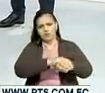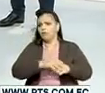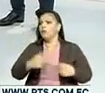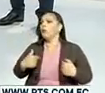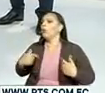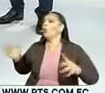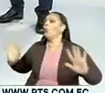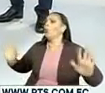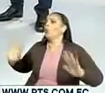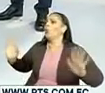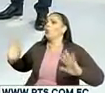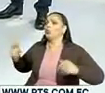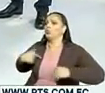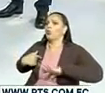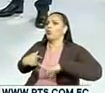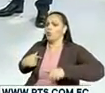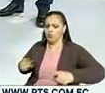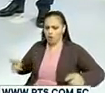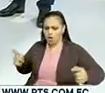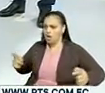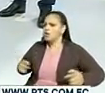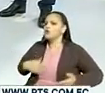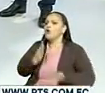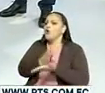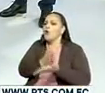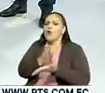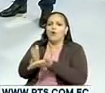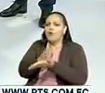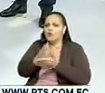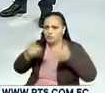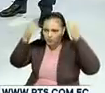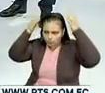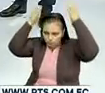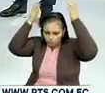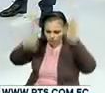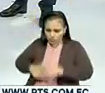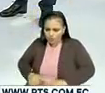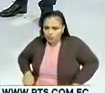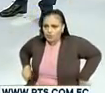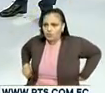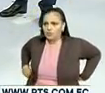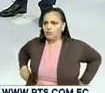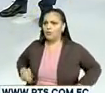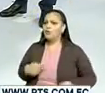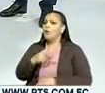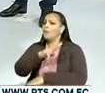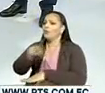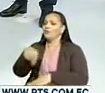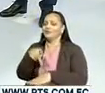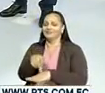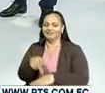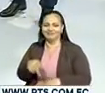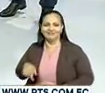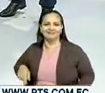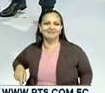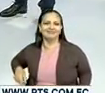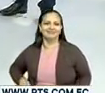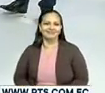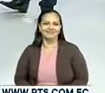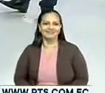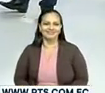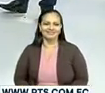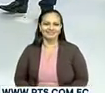Chef profesional, así que para hacerte una jama. Ahí está. Ahí